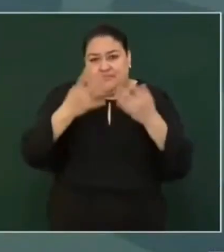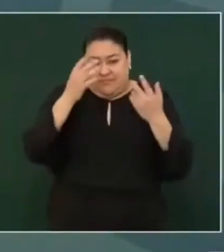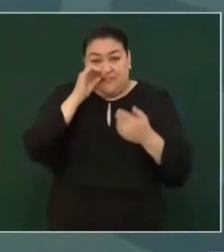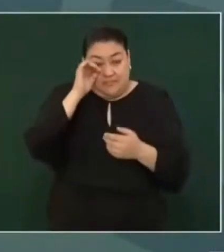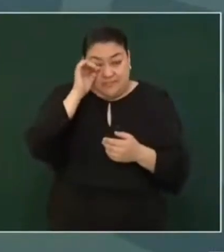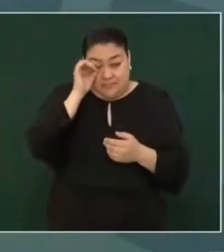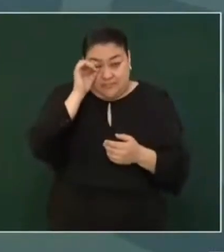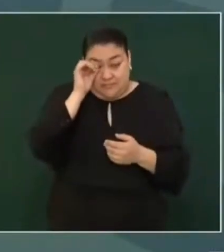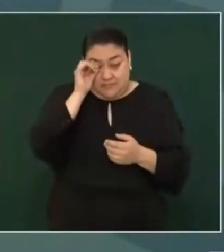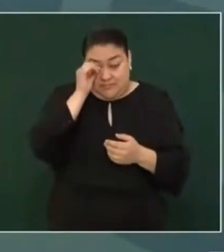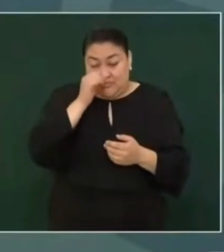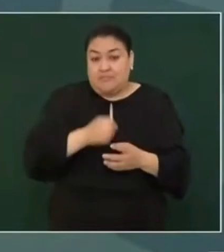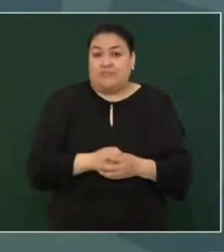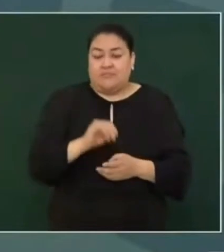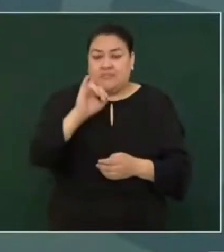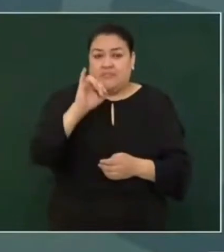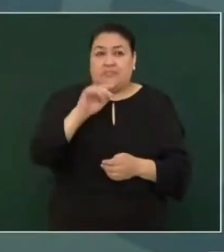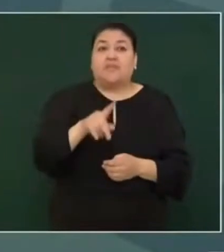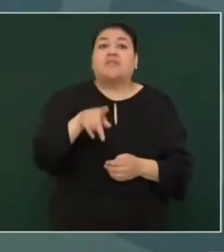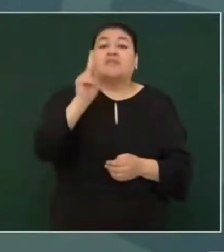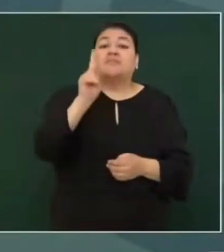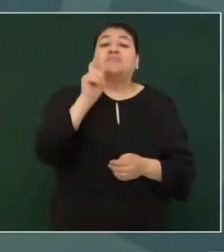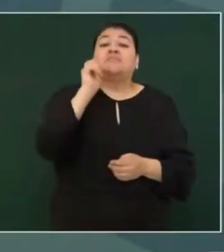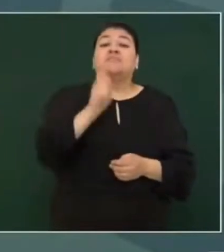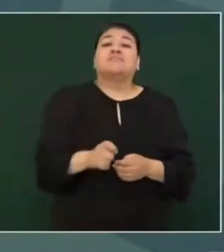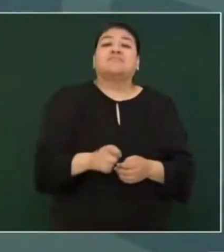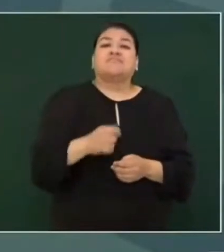nada más que eso